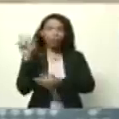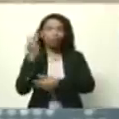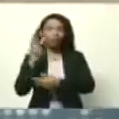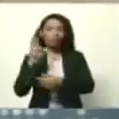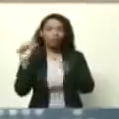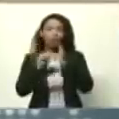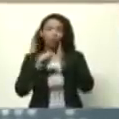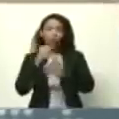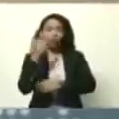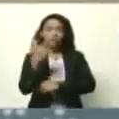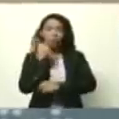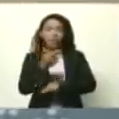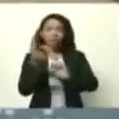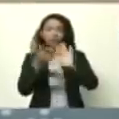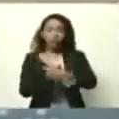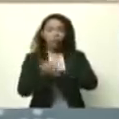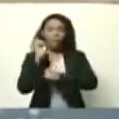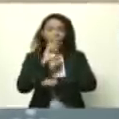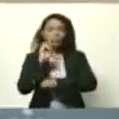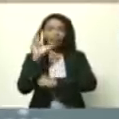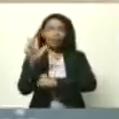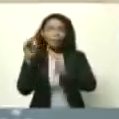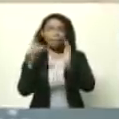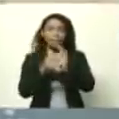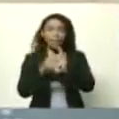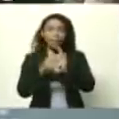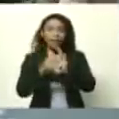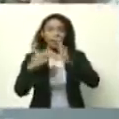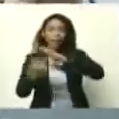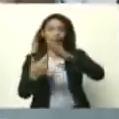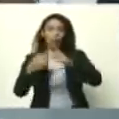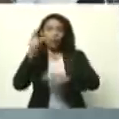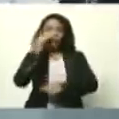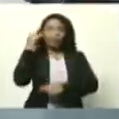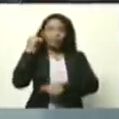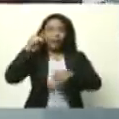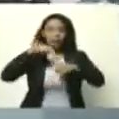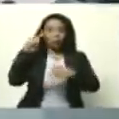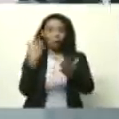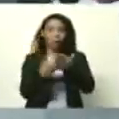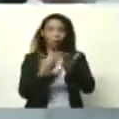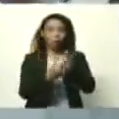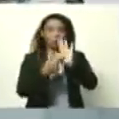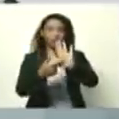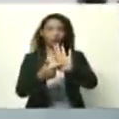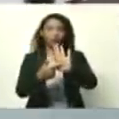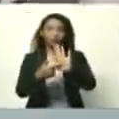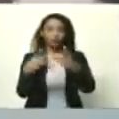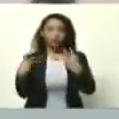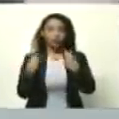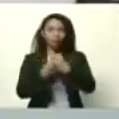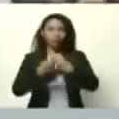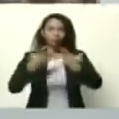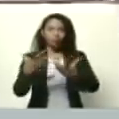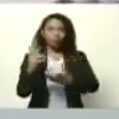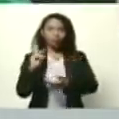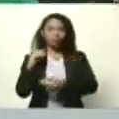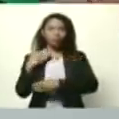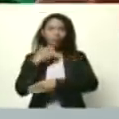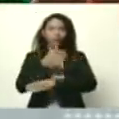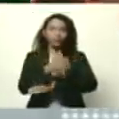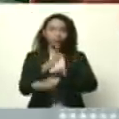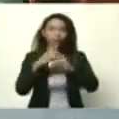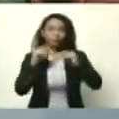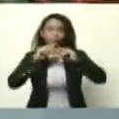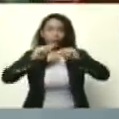donde, como usted lo comenta, más de 23.000 recreadores y recreadoras. Aquí una muestra de los compañeros que estuvieron en todo